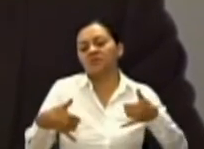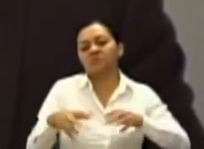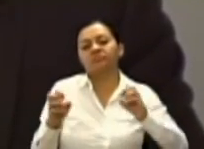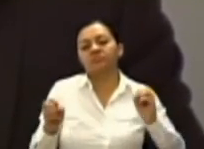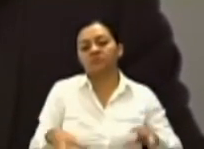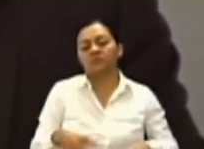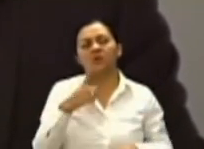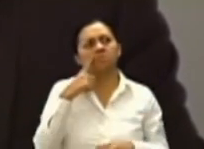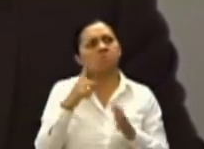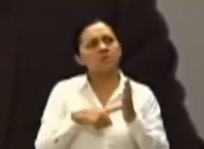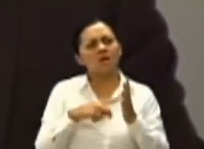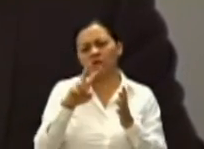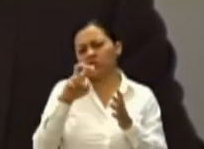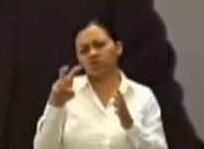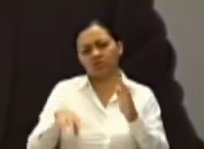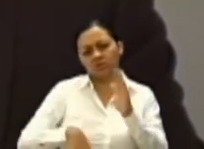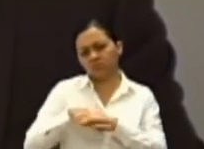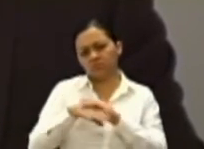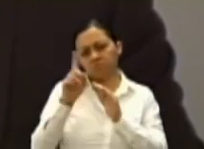1200